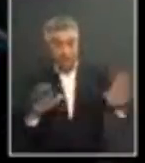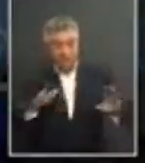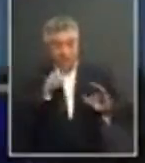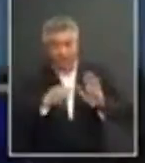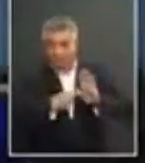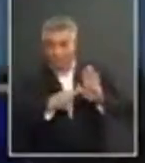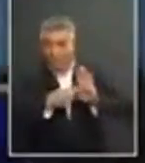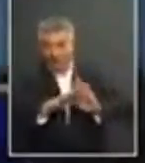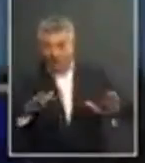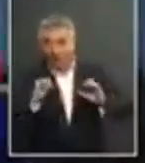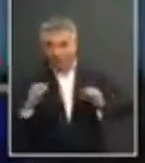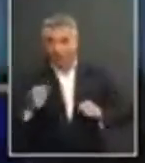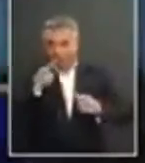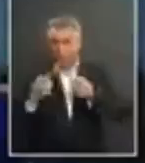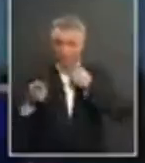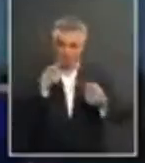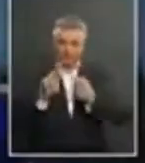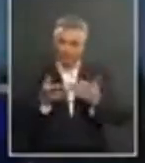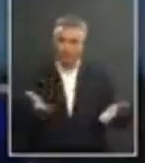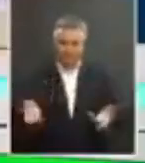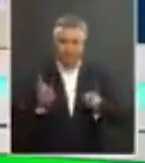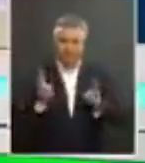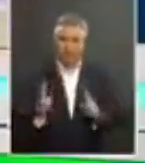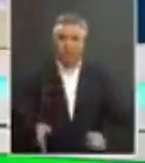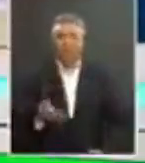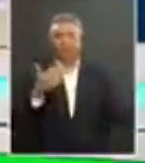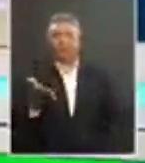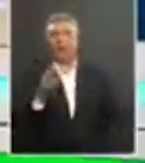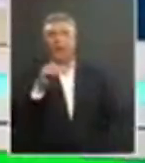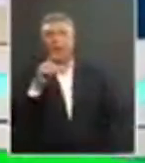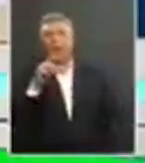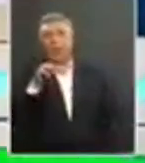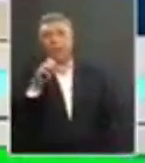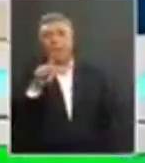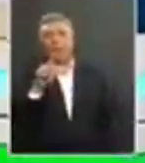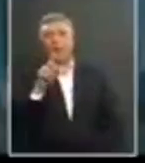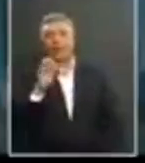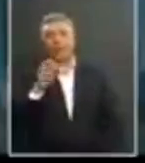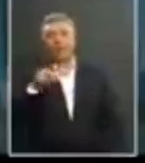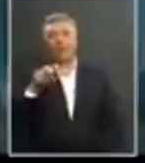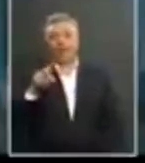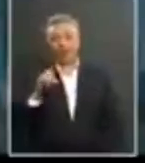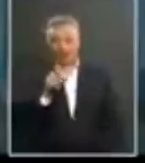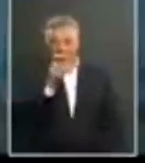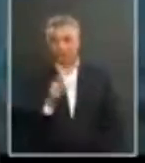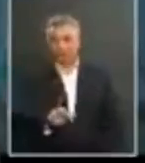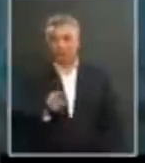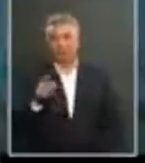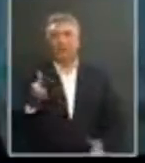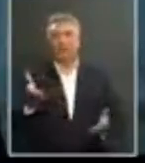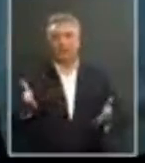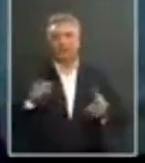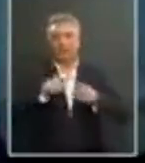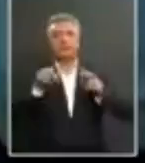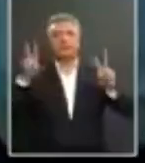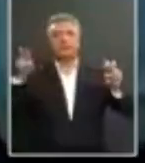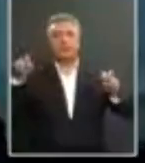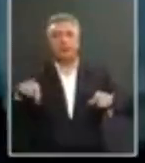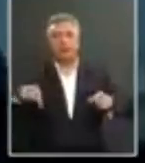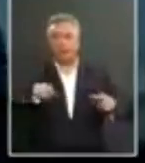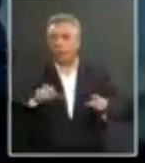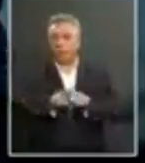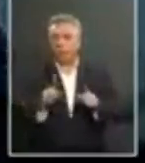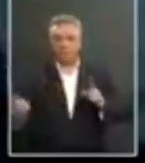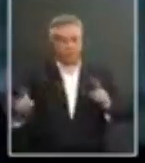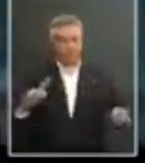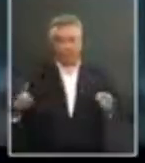del precandidato Maldonado. Vamos con Carlos Maldonado. Carlos, disculpe. Gobernabilidad, que es nuestro tema, también